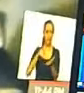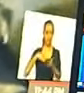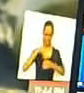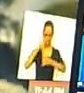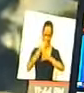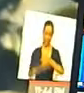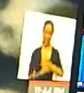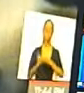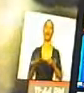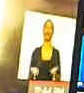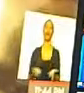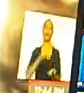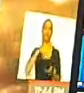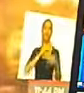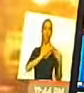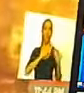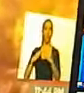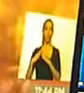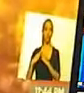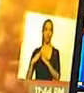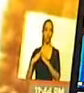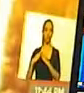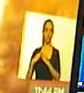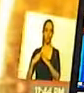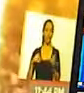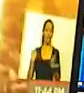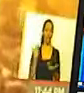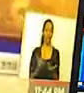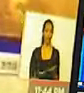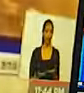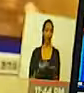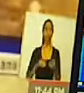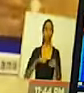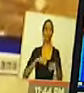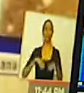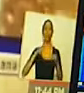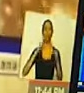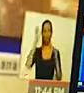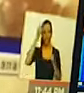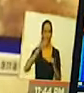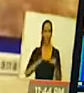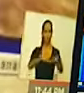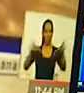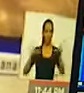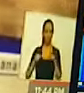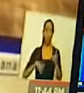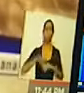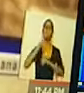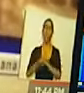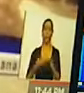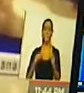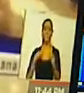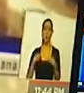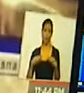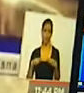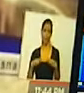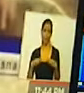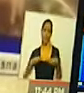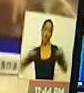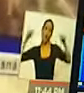desarrollo de nuestra comunidad a través de los consejos locales de planificación pública. Con esta